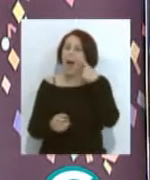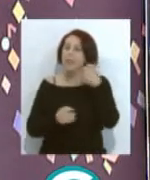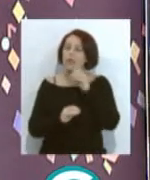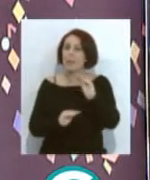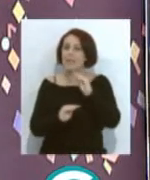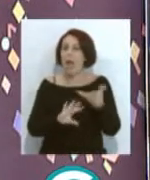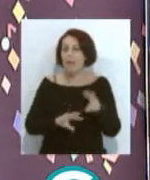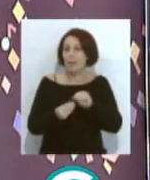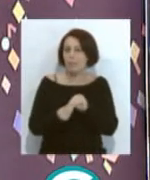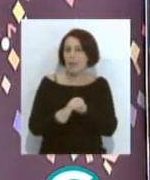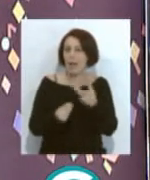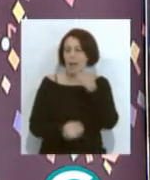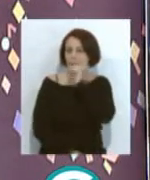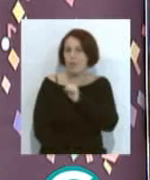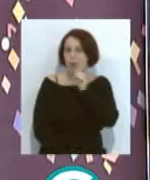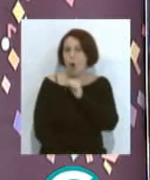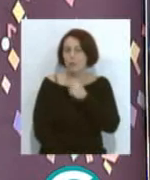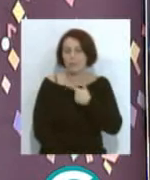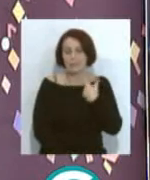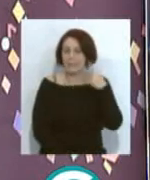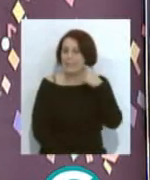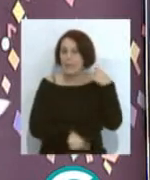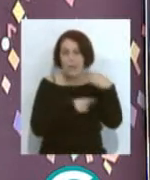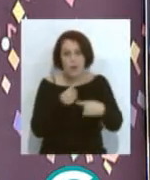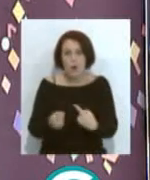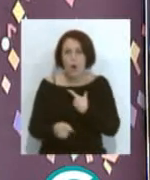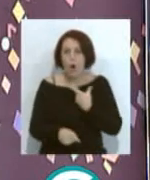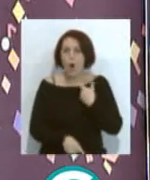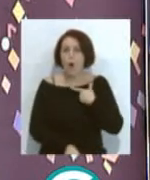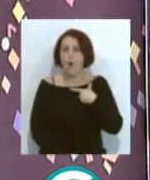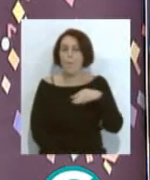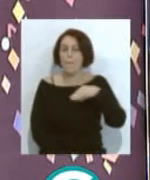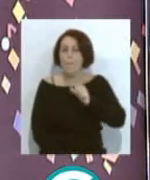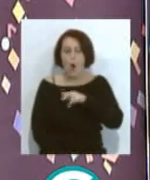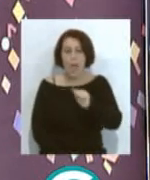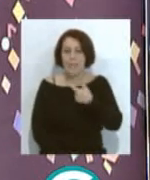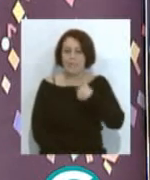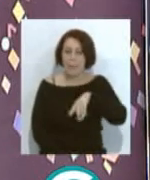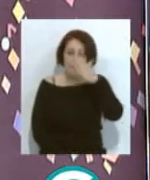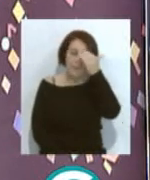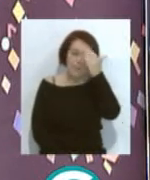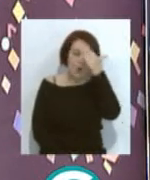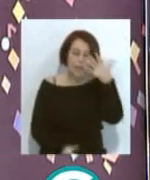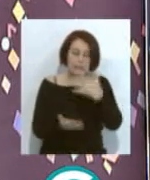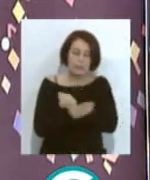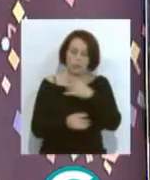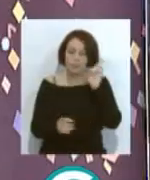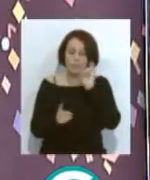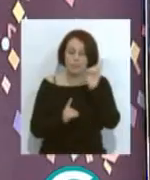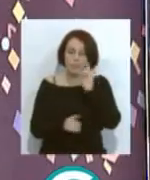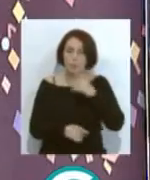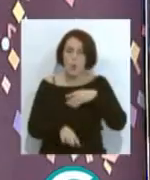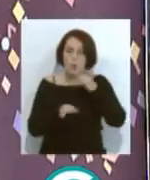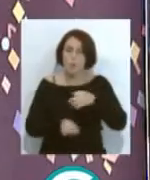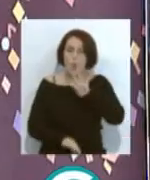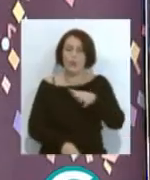esta versión del paso doble mítico de Raza Mora, que ha sonado en toda nuestra memoria, coincidiendo con este 4 de